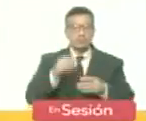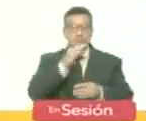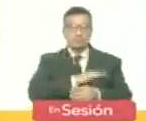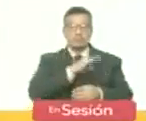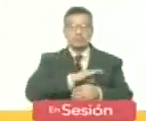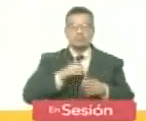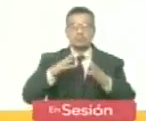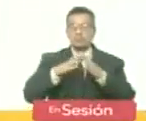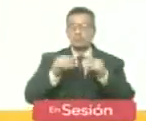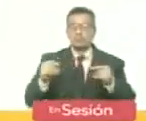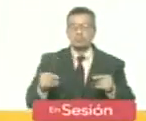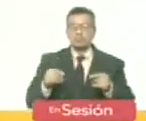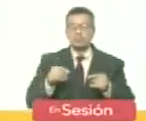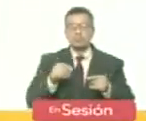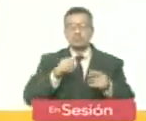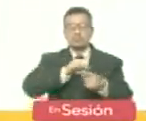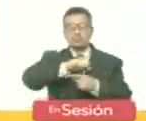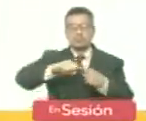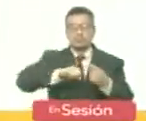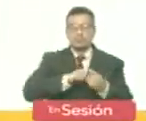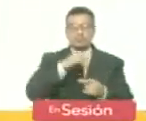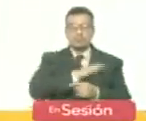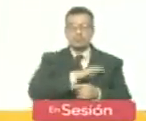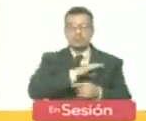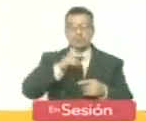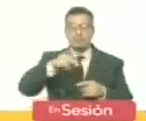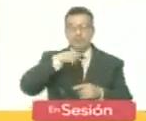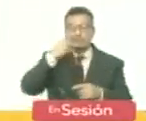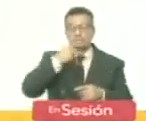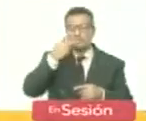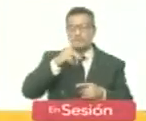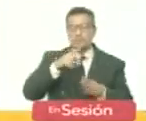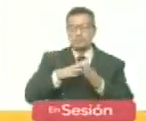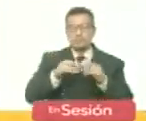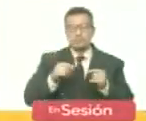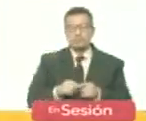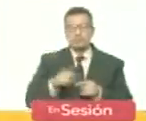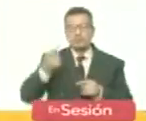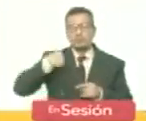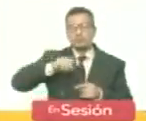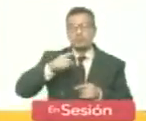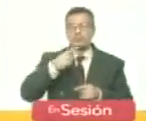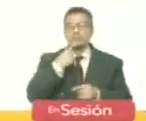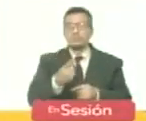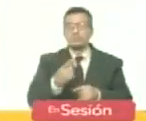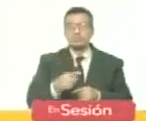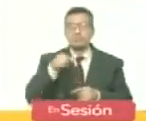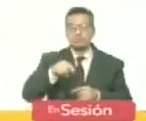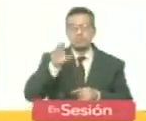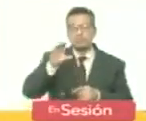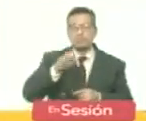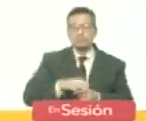y a todo el ámbito social y político, a todo el que tenga opiniones en el país.